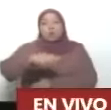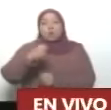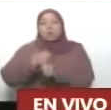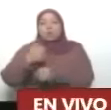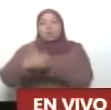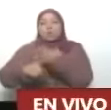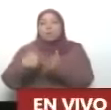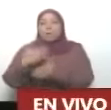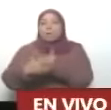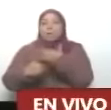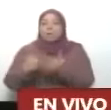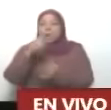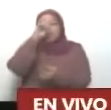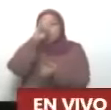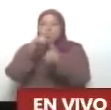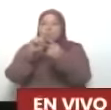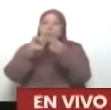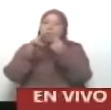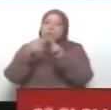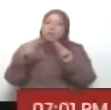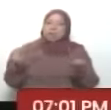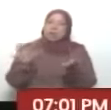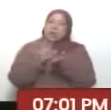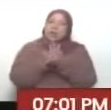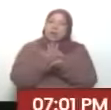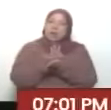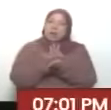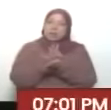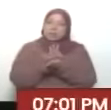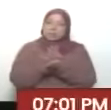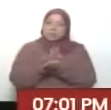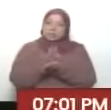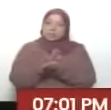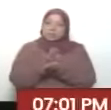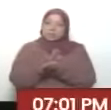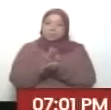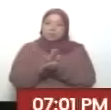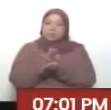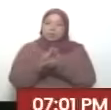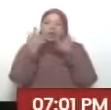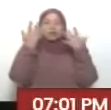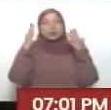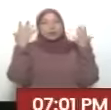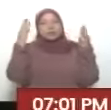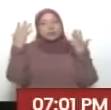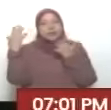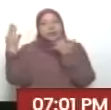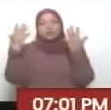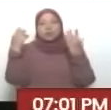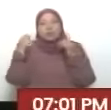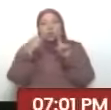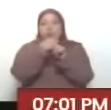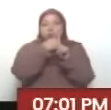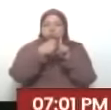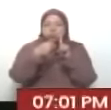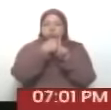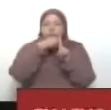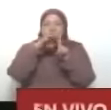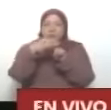abriendo el camino para la paz, para la calma, pero habiendo pasado tempestades, luchas,